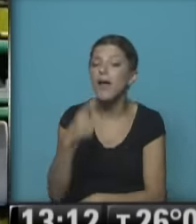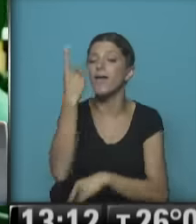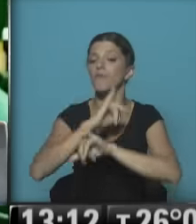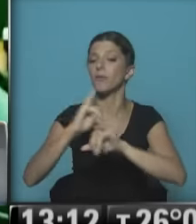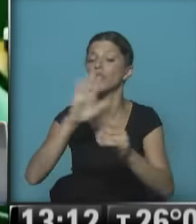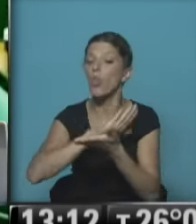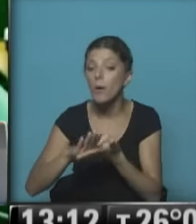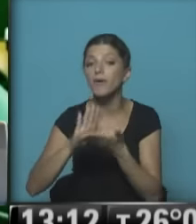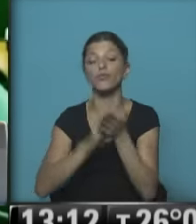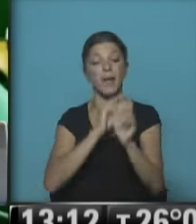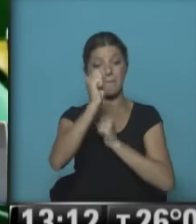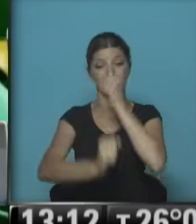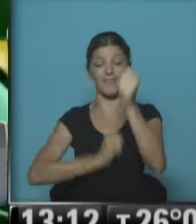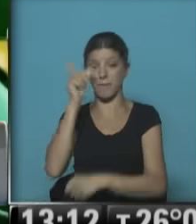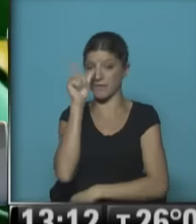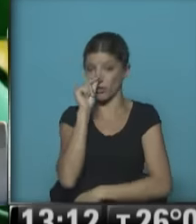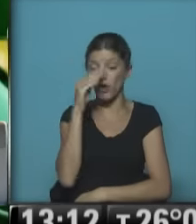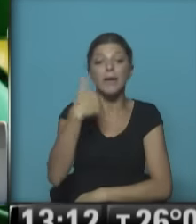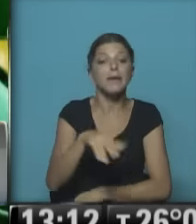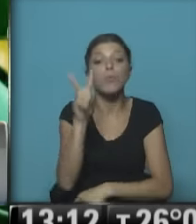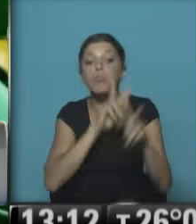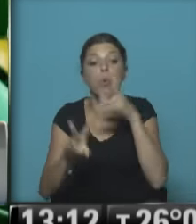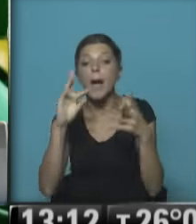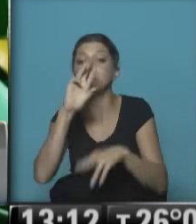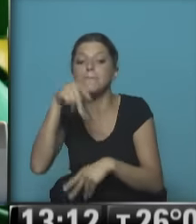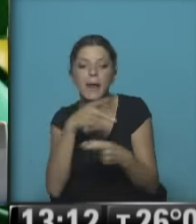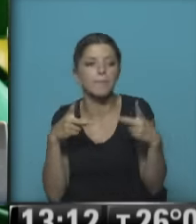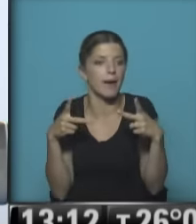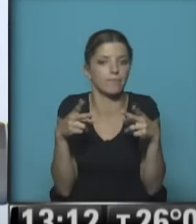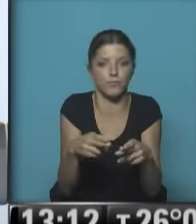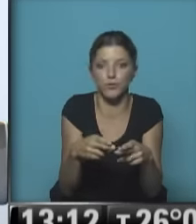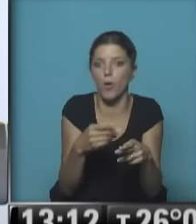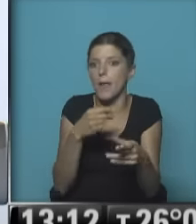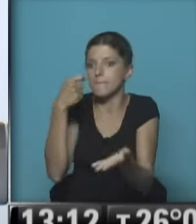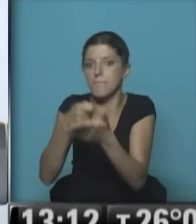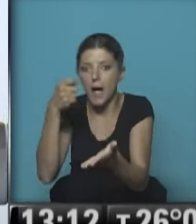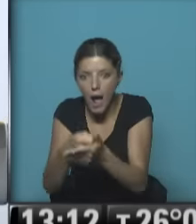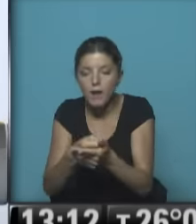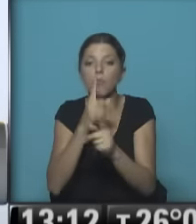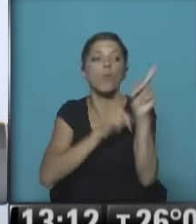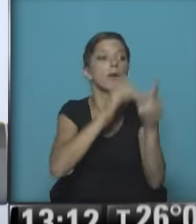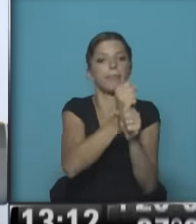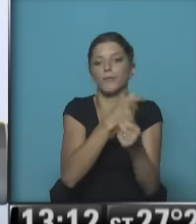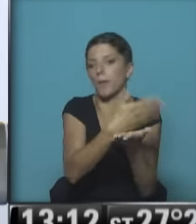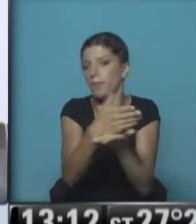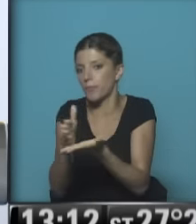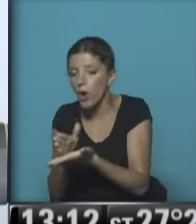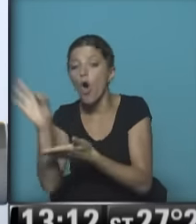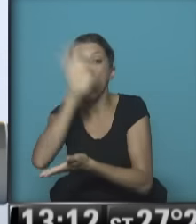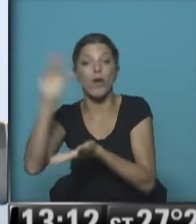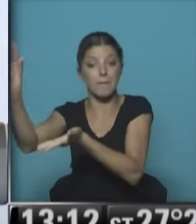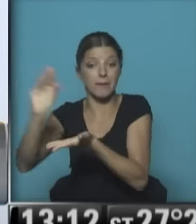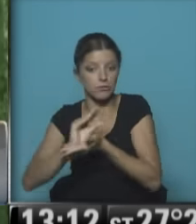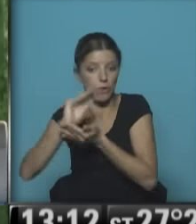grandes compañías petroleras que encaran planes de reducción de costos a través de cesantías de personal o recorte de